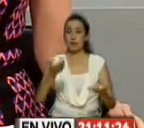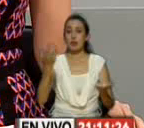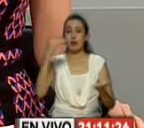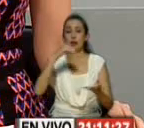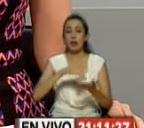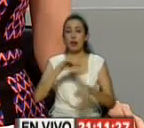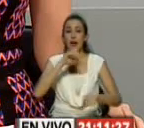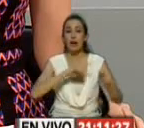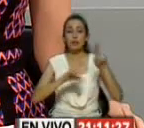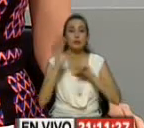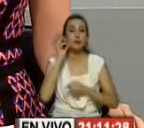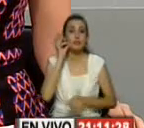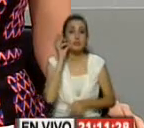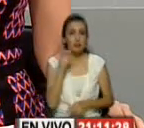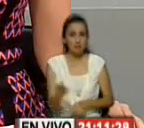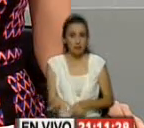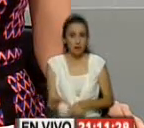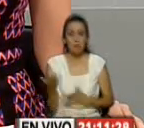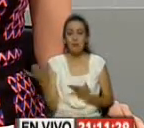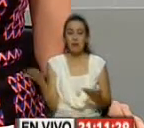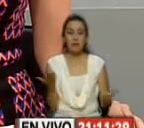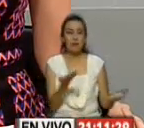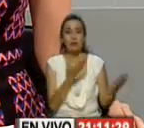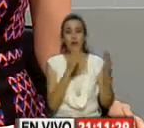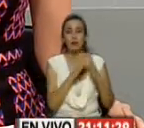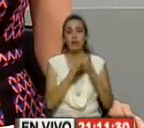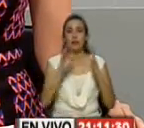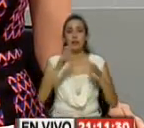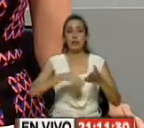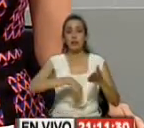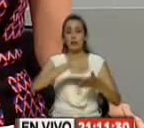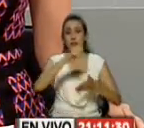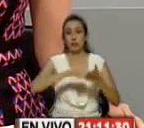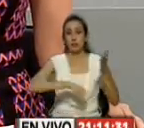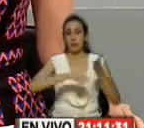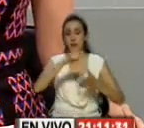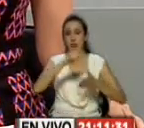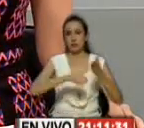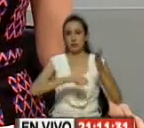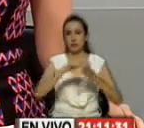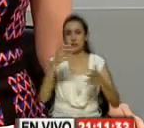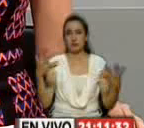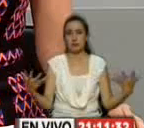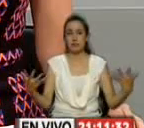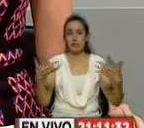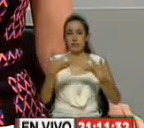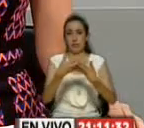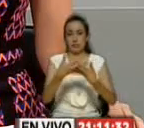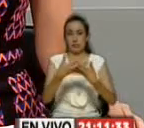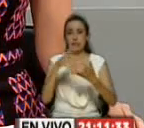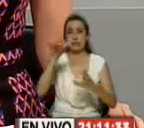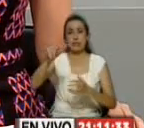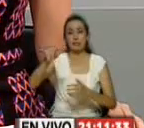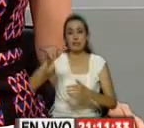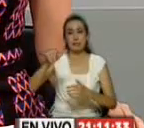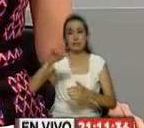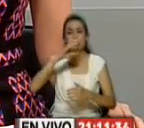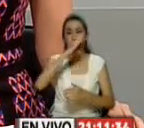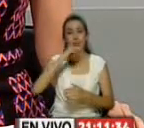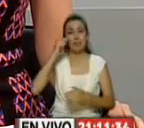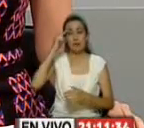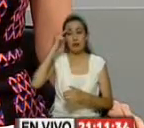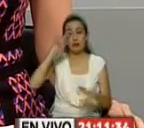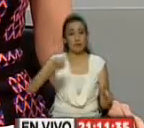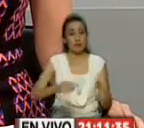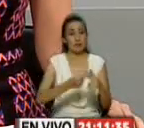de los exámenes especiales realizados a la contratación de los denominados enlaces ciudadanos del gobierno anterior tuvieron indicios